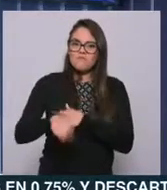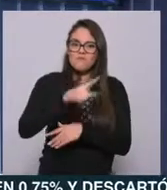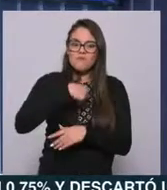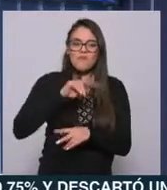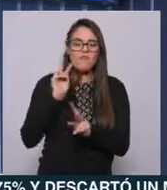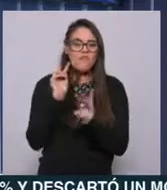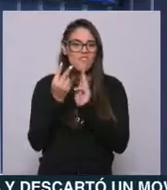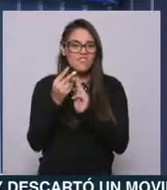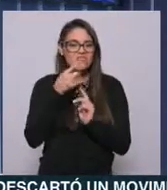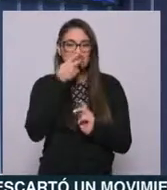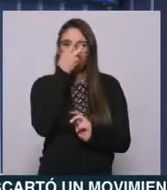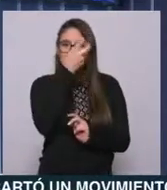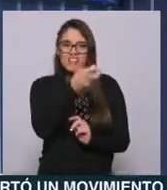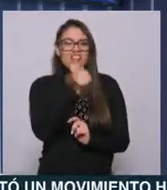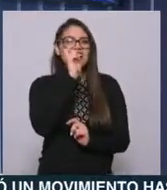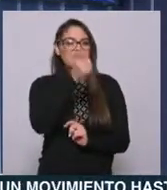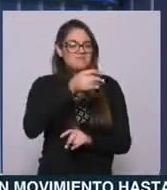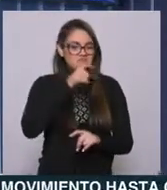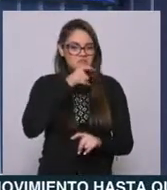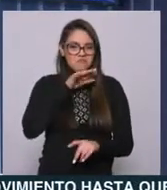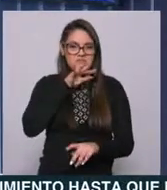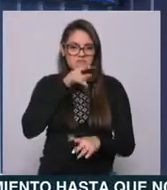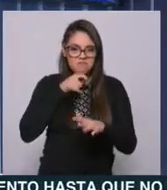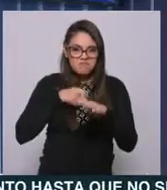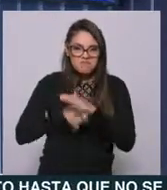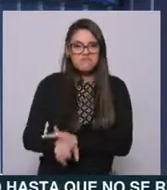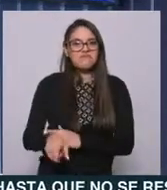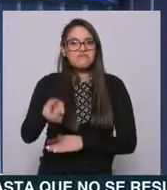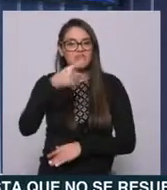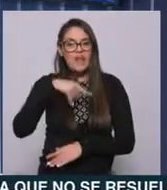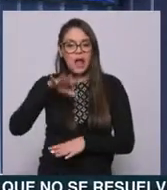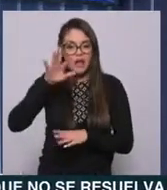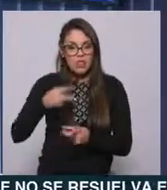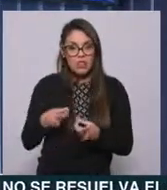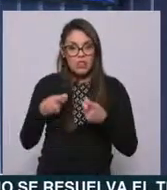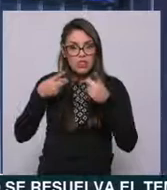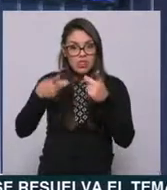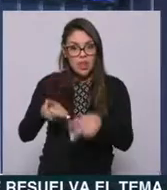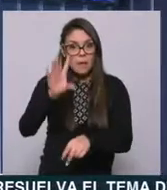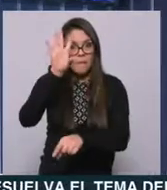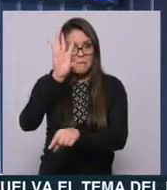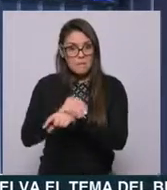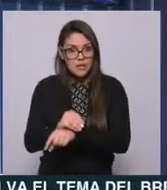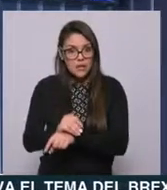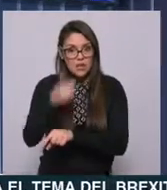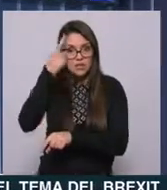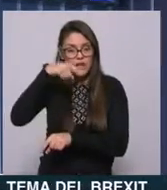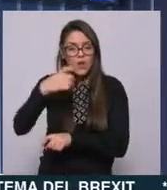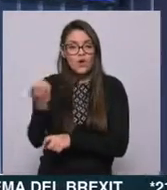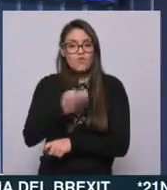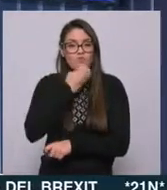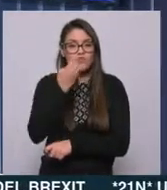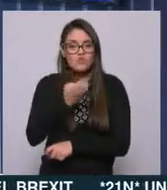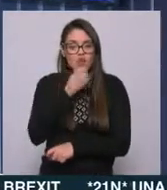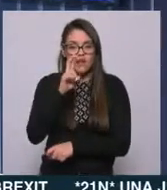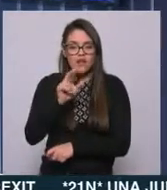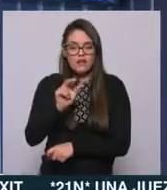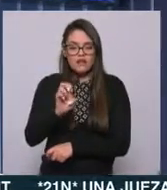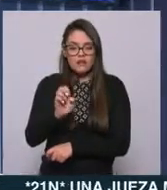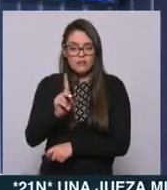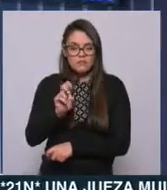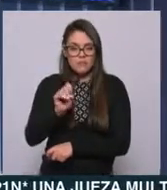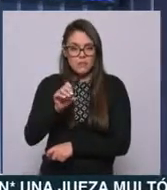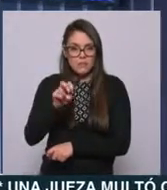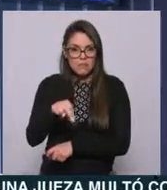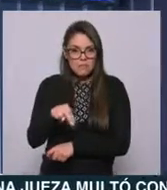a la corrupción, a la impunidad. ¿Quién otorgó los permisos para que se ampliara la escuela Rebsamen, el colegio Rebsamen?